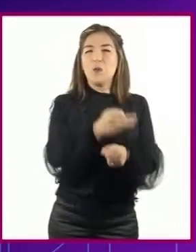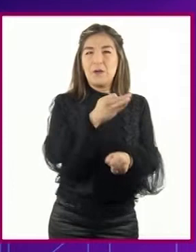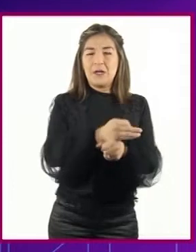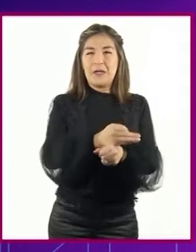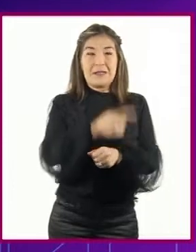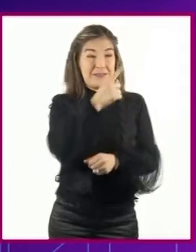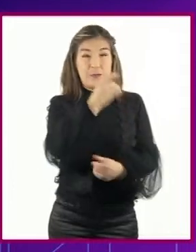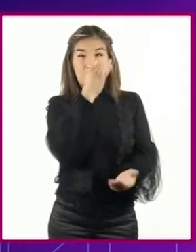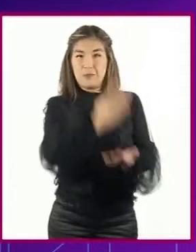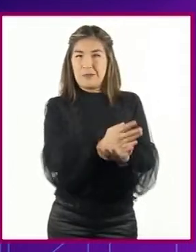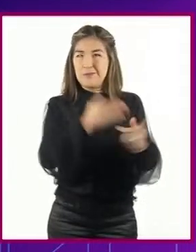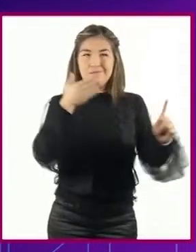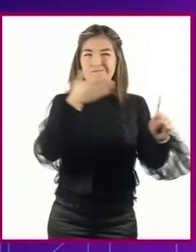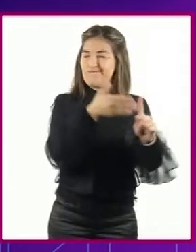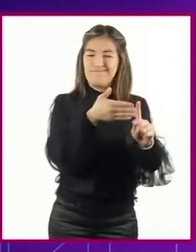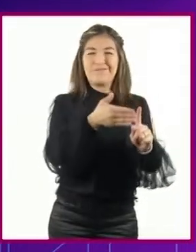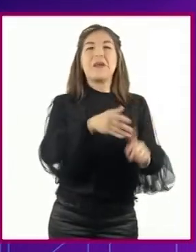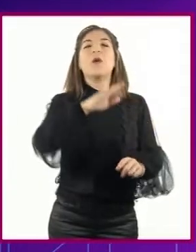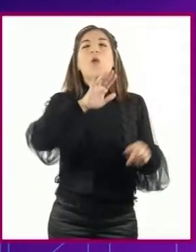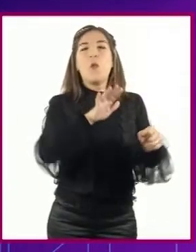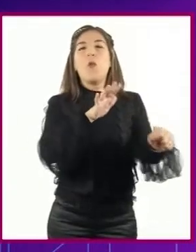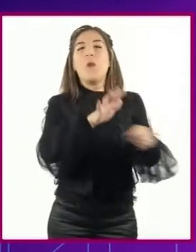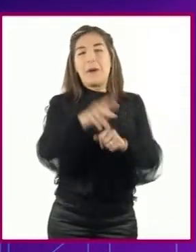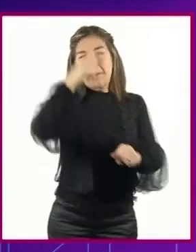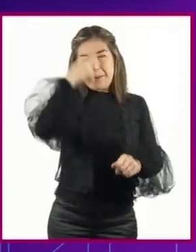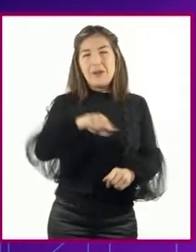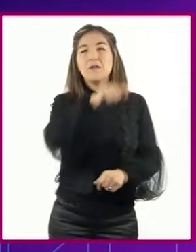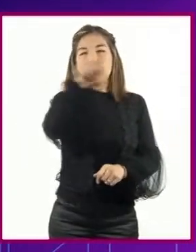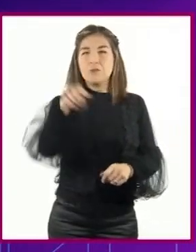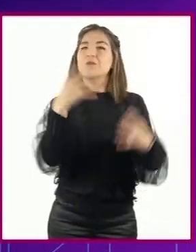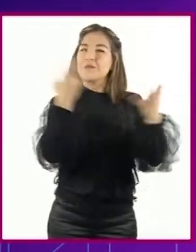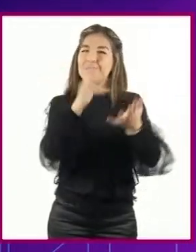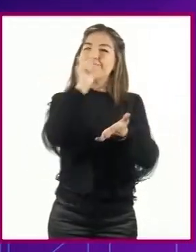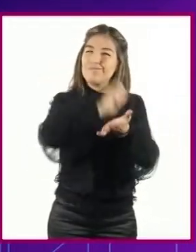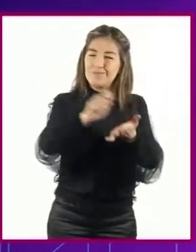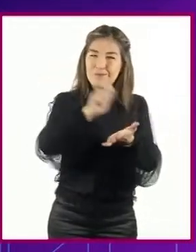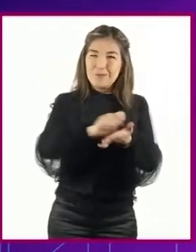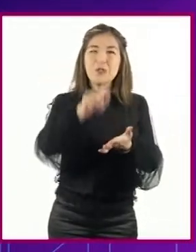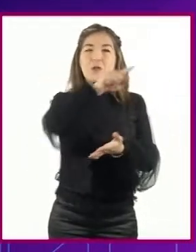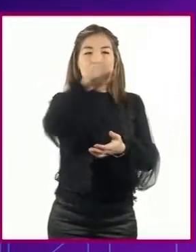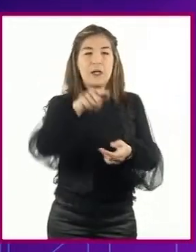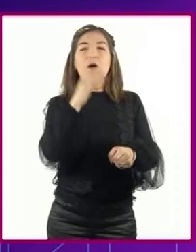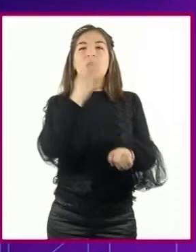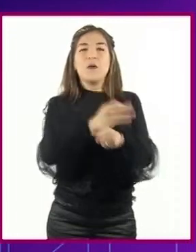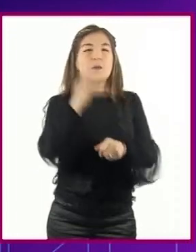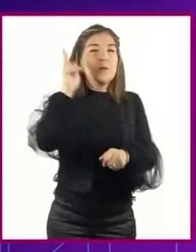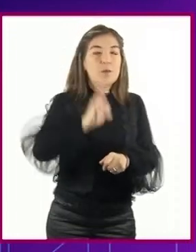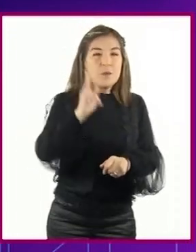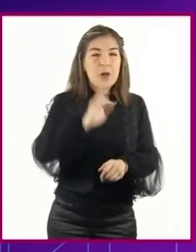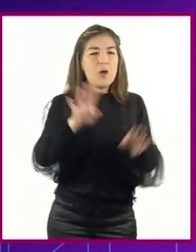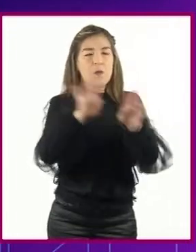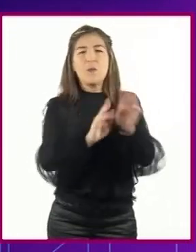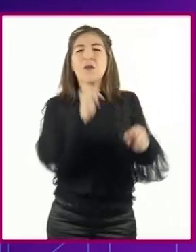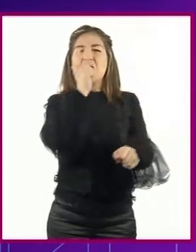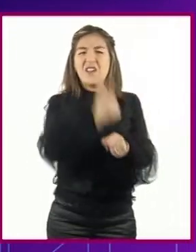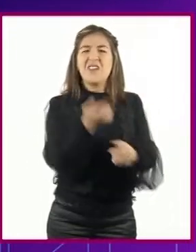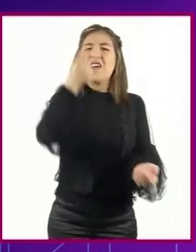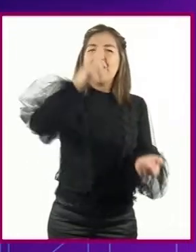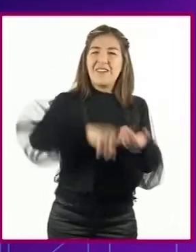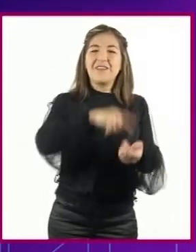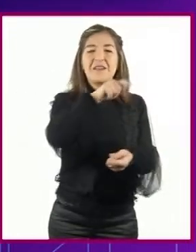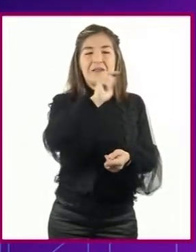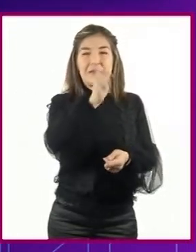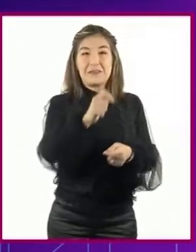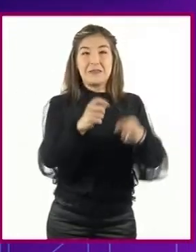es el propósito a seguir, sino los invitamos a que la resuelvan, analicen e identifiquen la relación que se establece entre